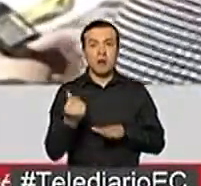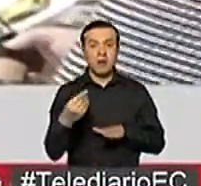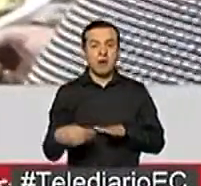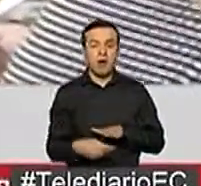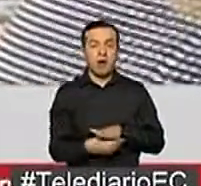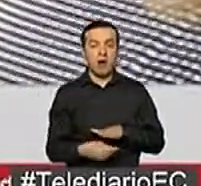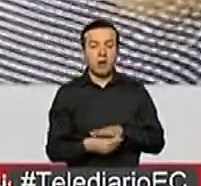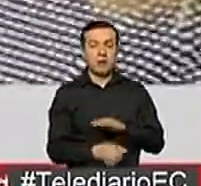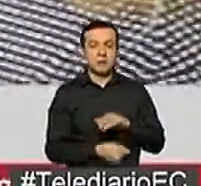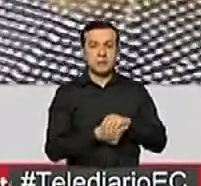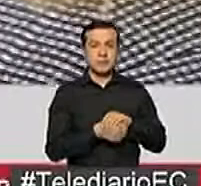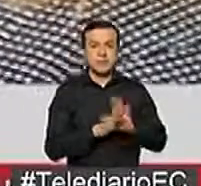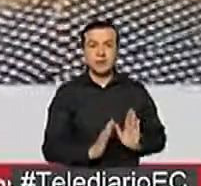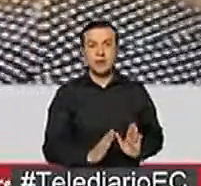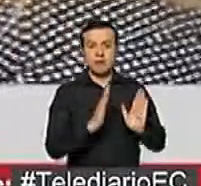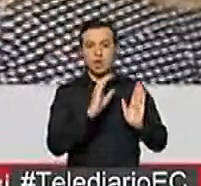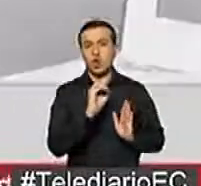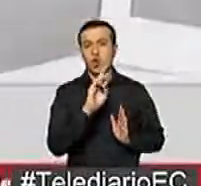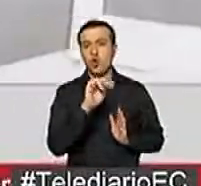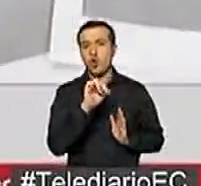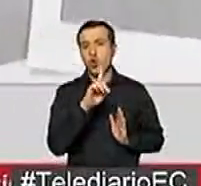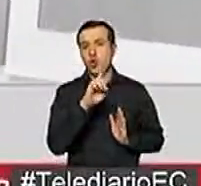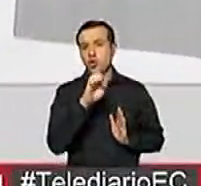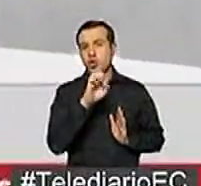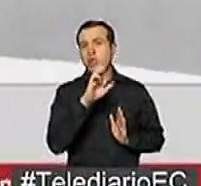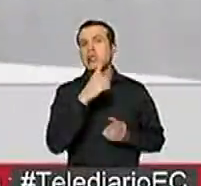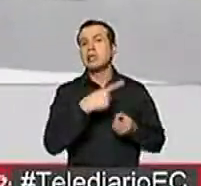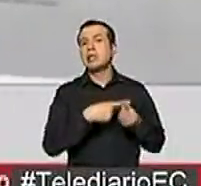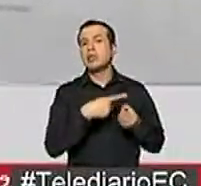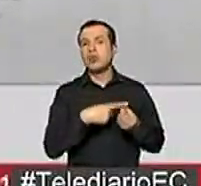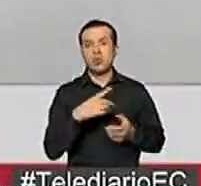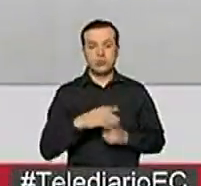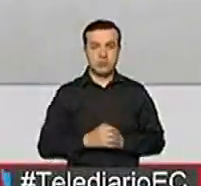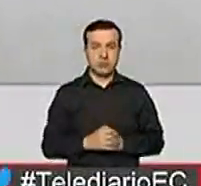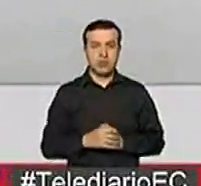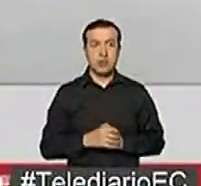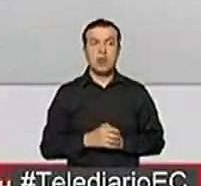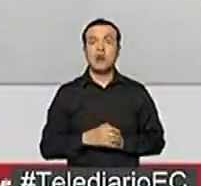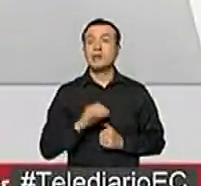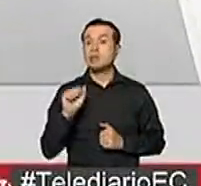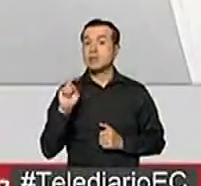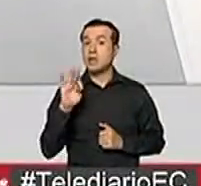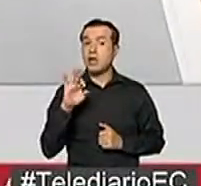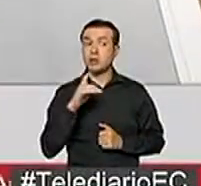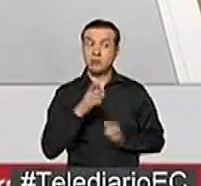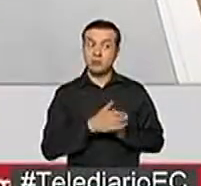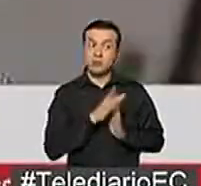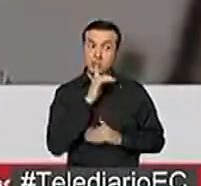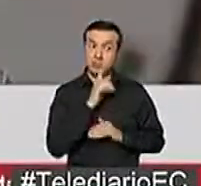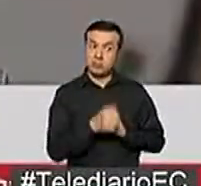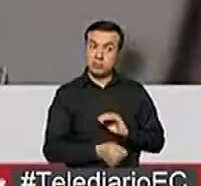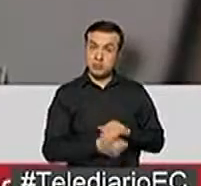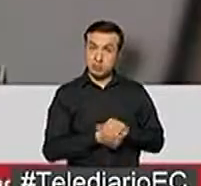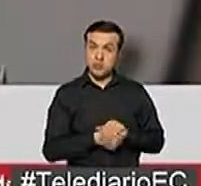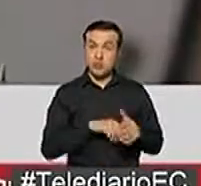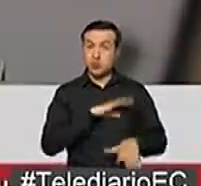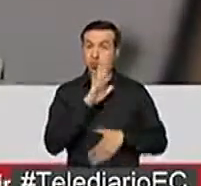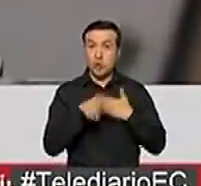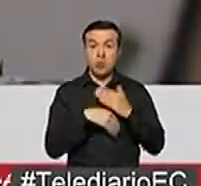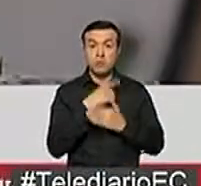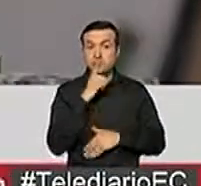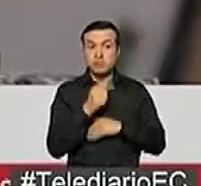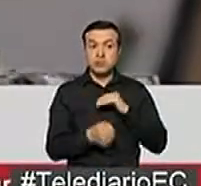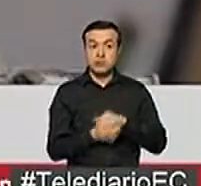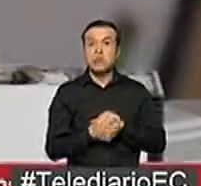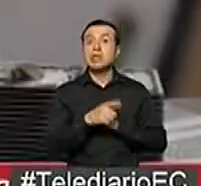oficina en el edificio Concorde de Quito, de manos de Santos, a quien le pidió discreción. Por ello, el Ejecutivo ocultó esas operaciones a